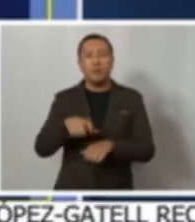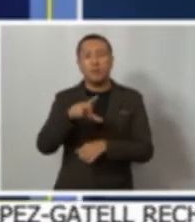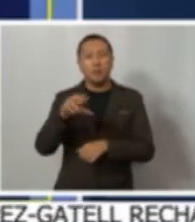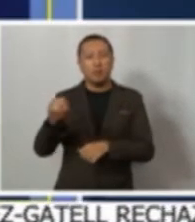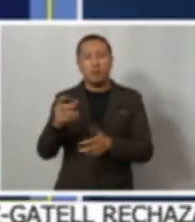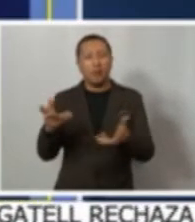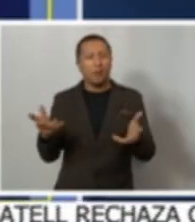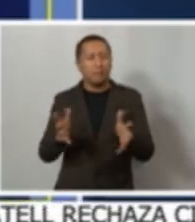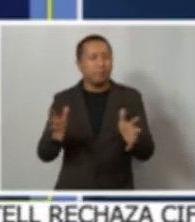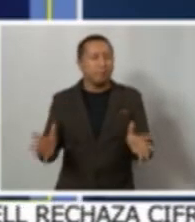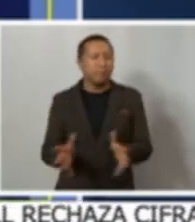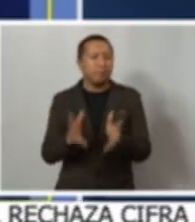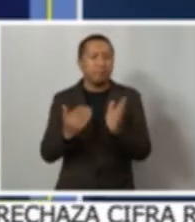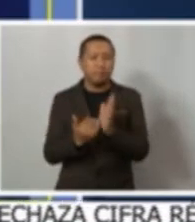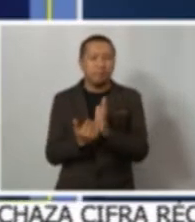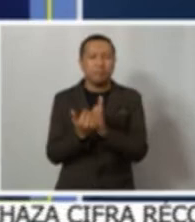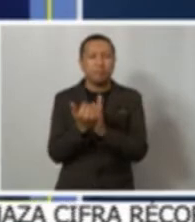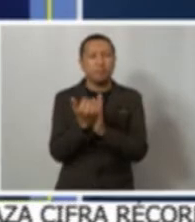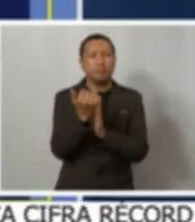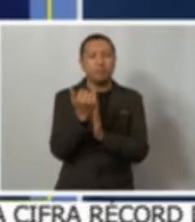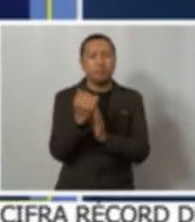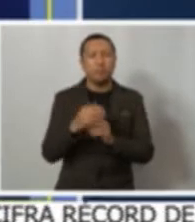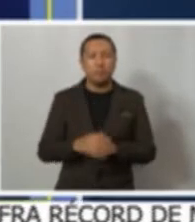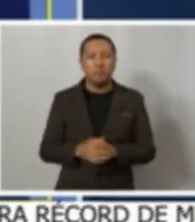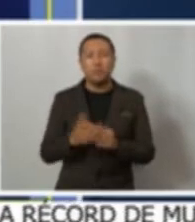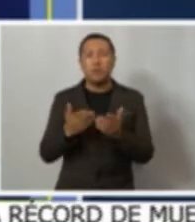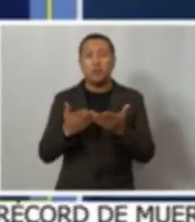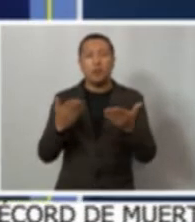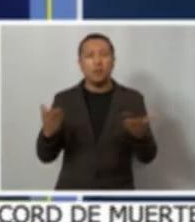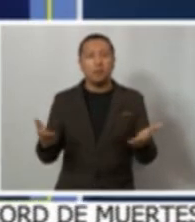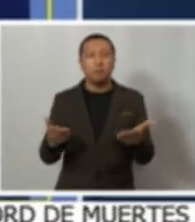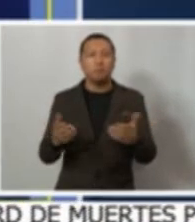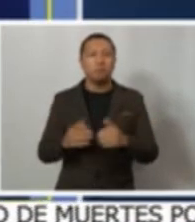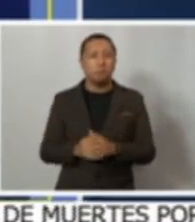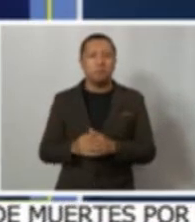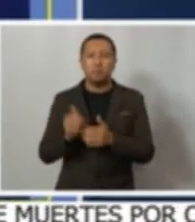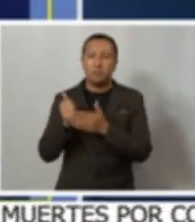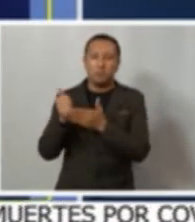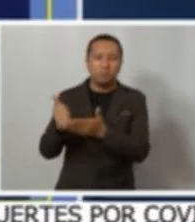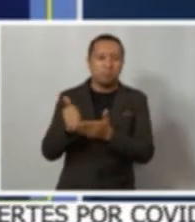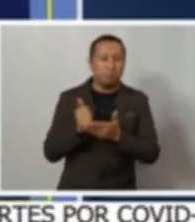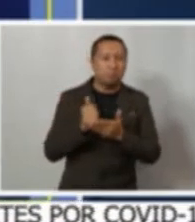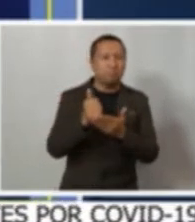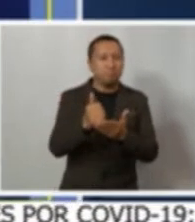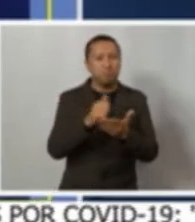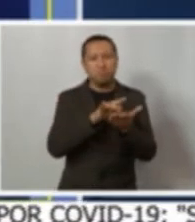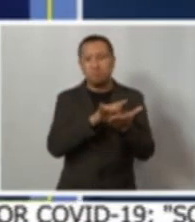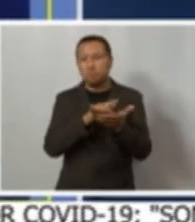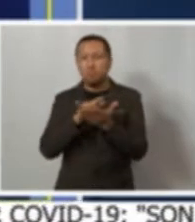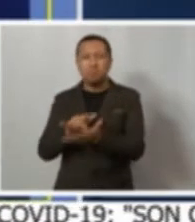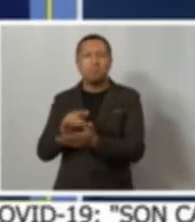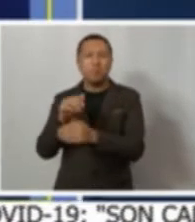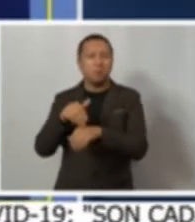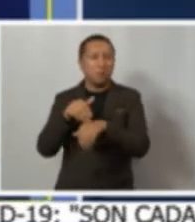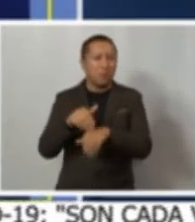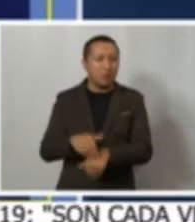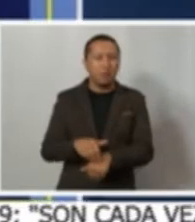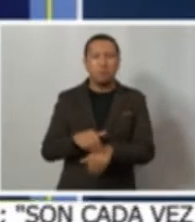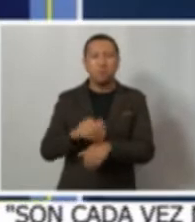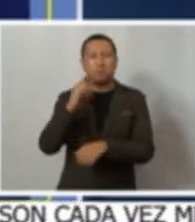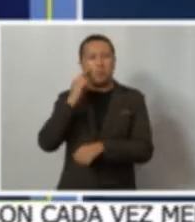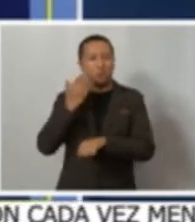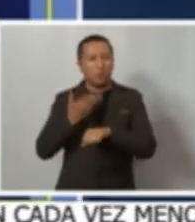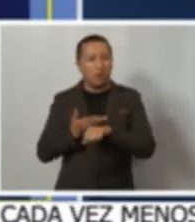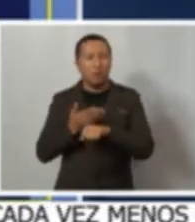que en este momento de tempestad se ayudan, acatan y siguen fortaleciendo